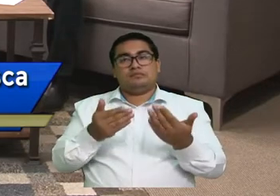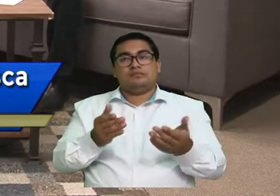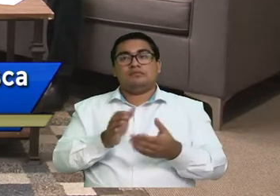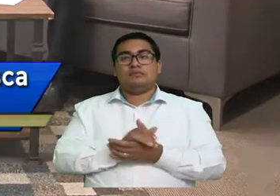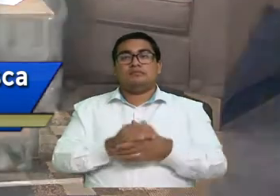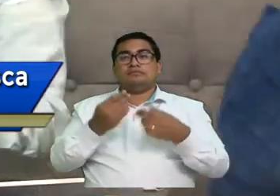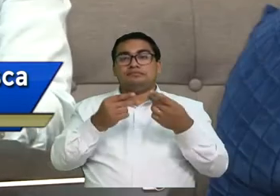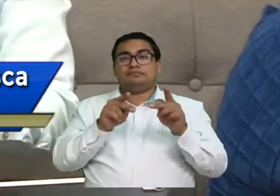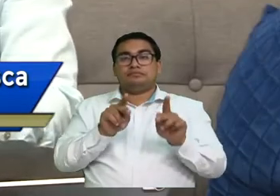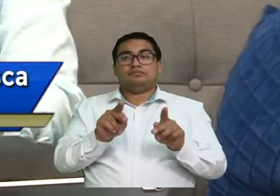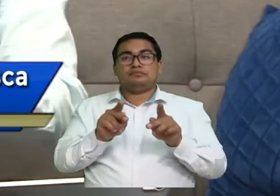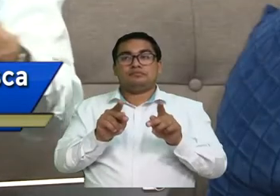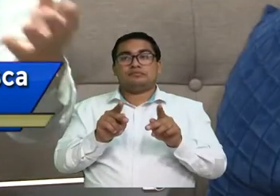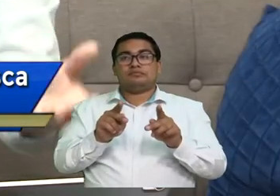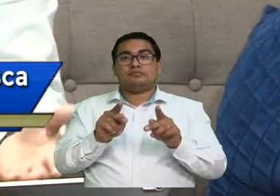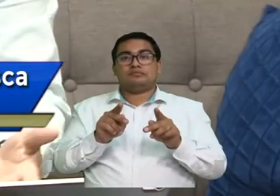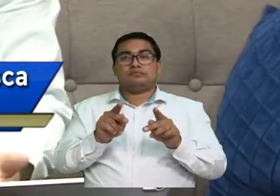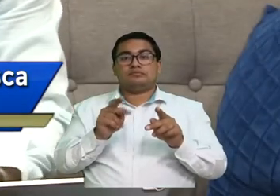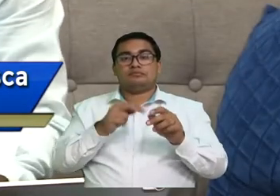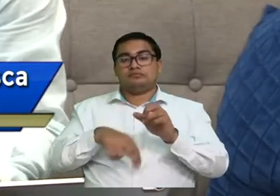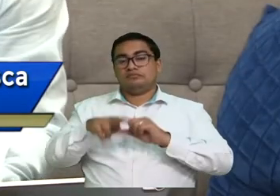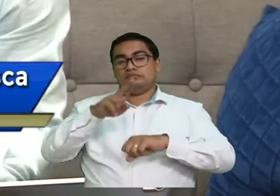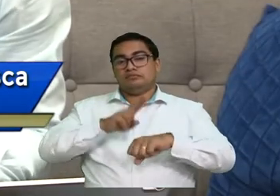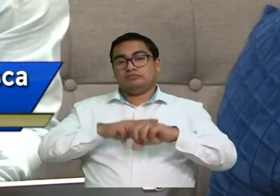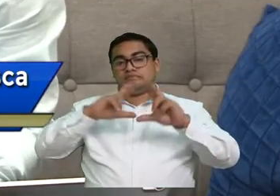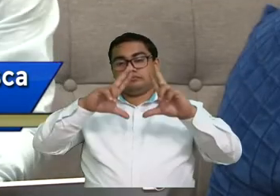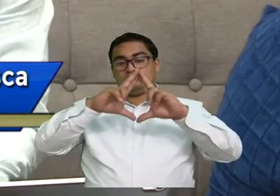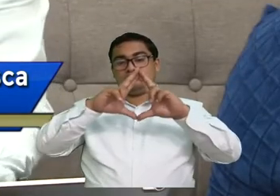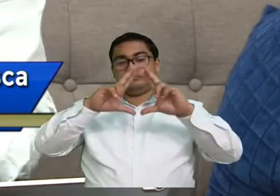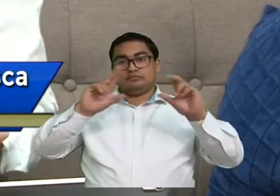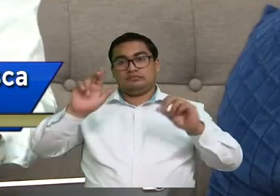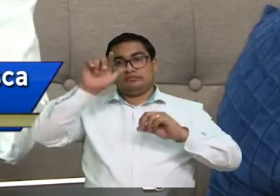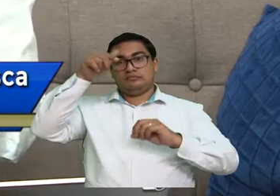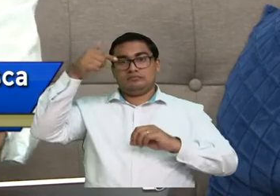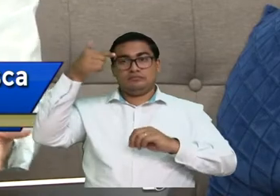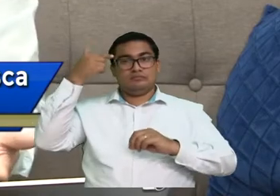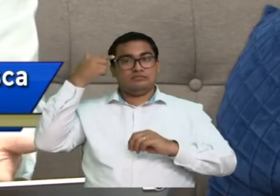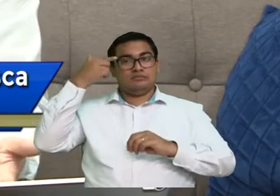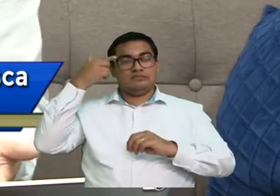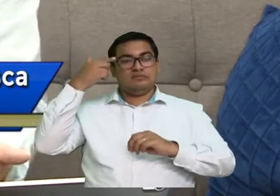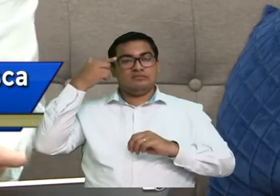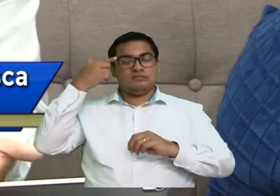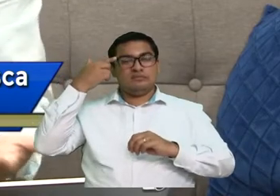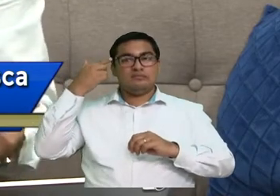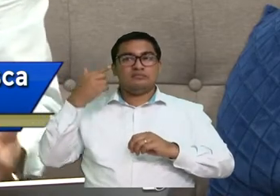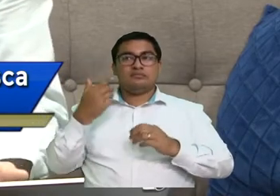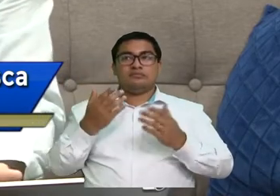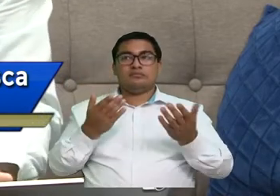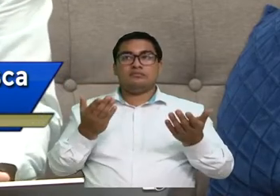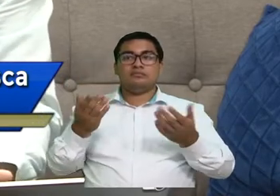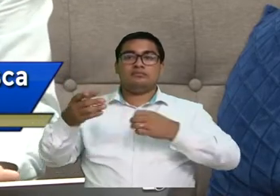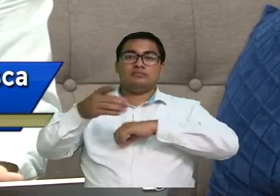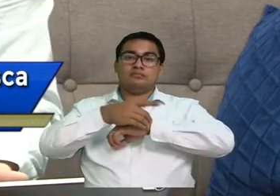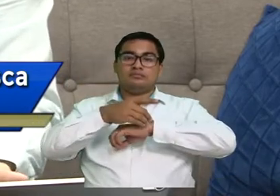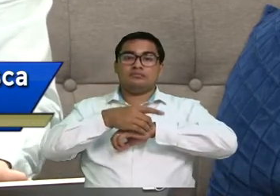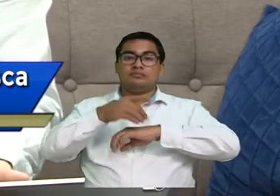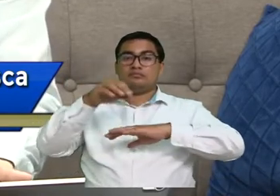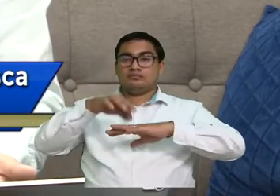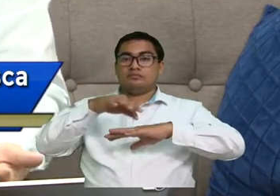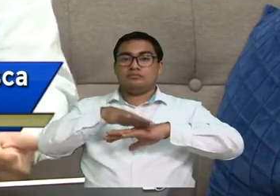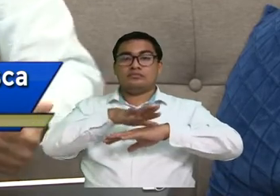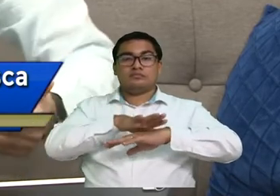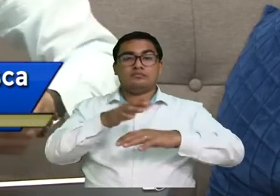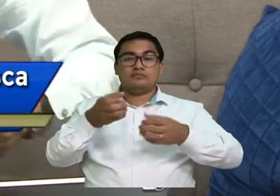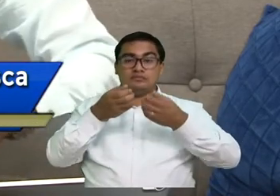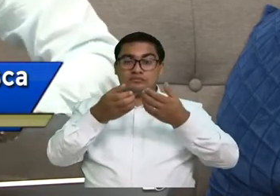Pero, y entonces diseñamos una estrategia como Gobierno de Reconciliación y Unidad Nacional, por orientaciones del comandante Daniel y la compañera